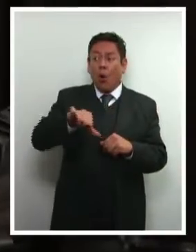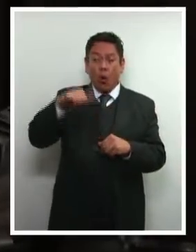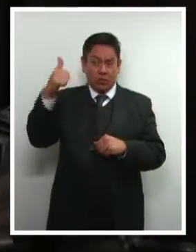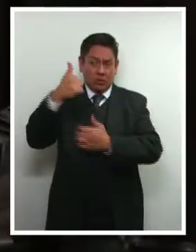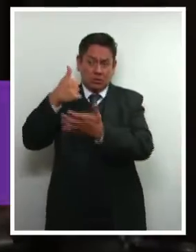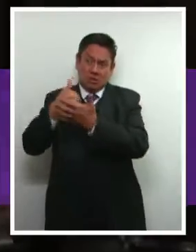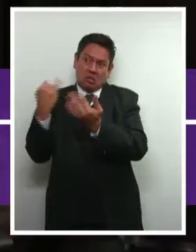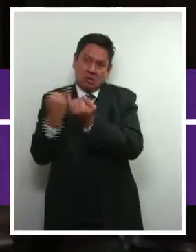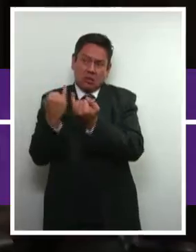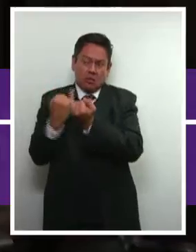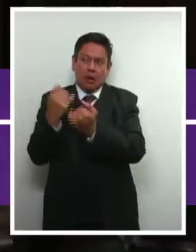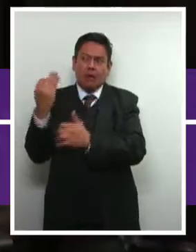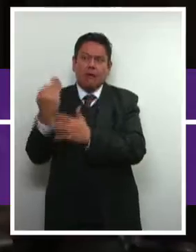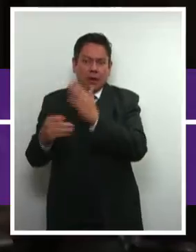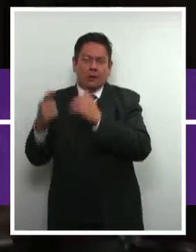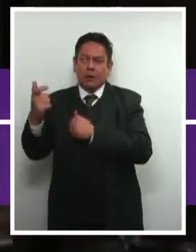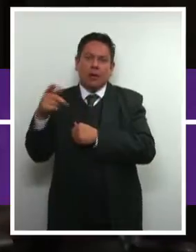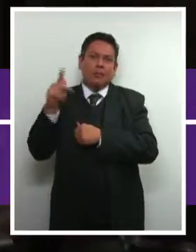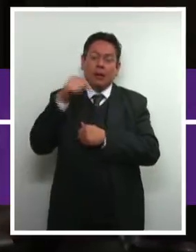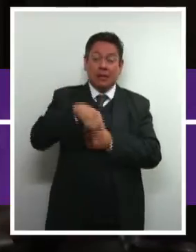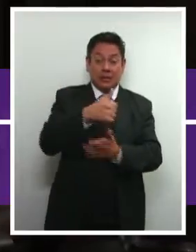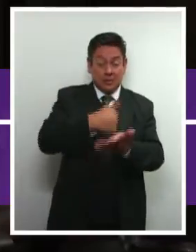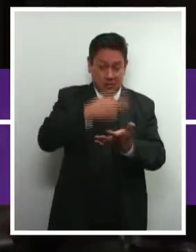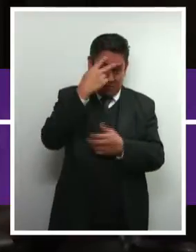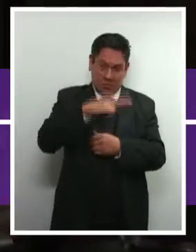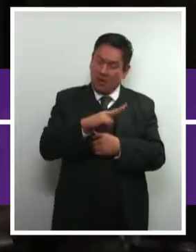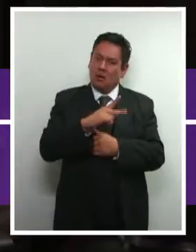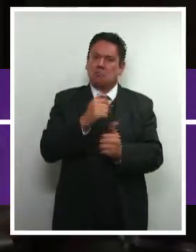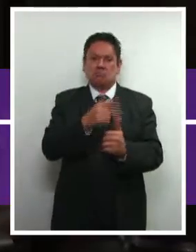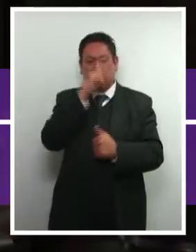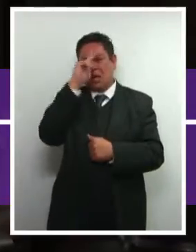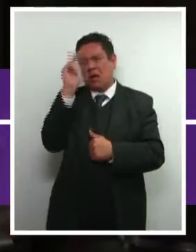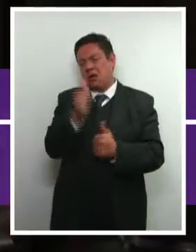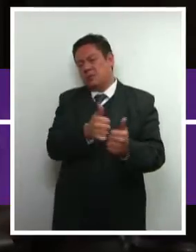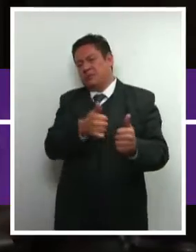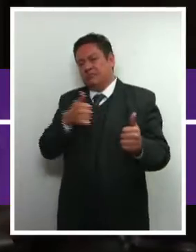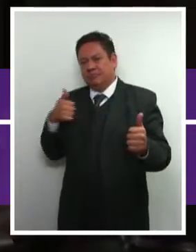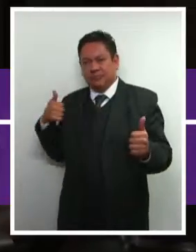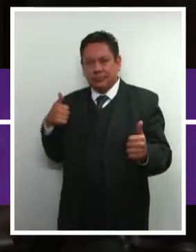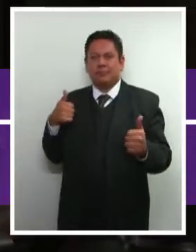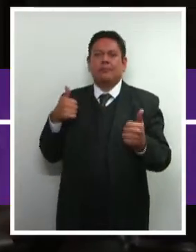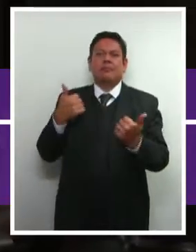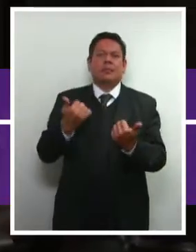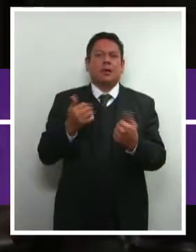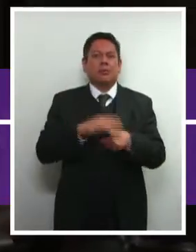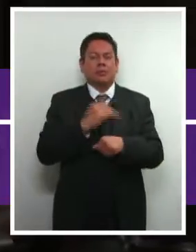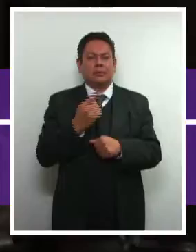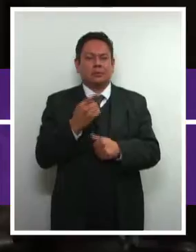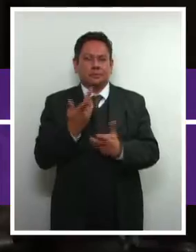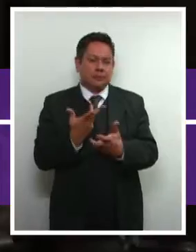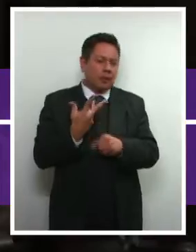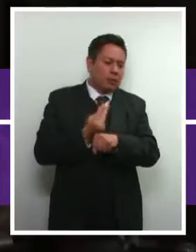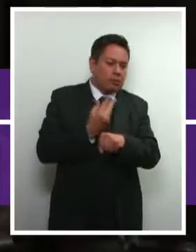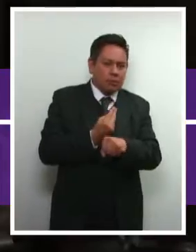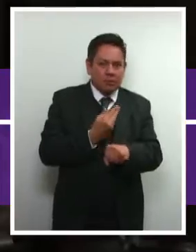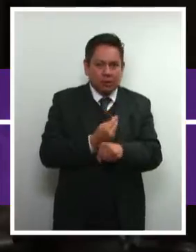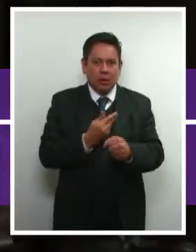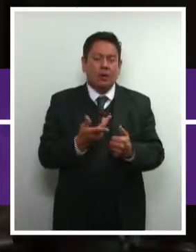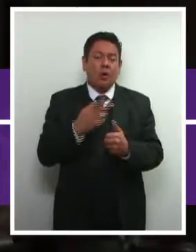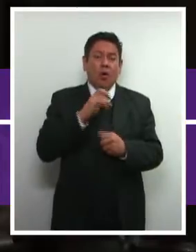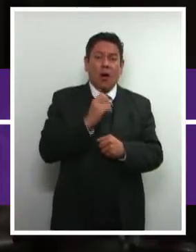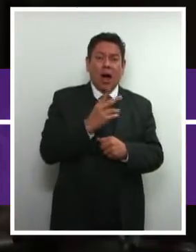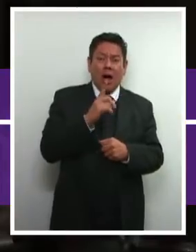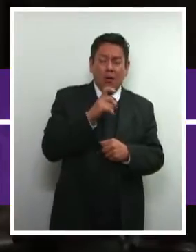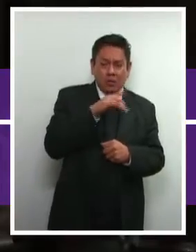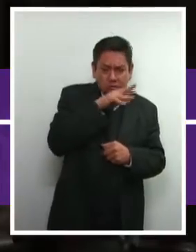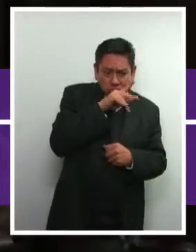en lo que respecta a la propia eficiencia física, a la eficiencia administrativa, a la micromedición y al tratamiento y al reuso de las aguas